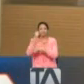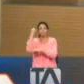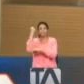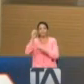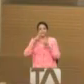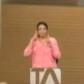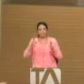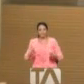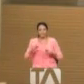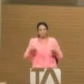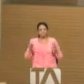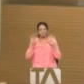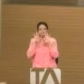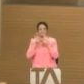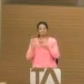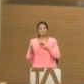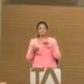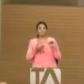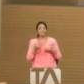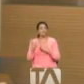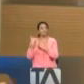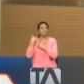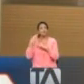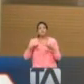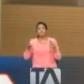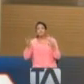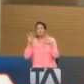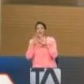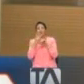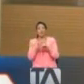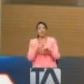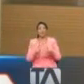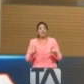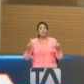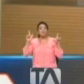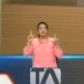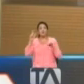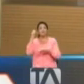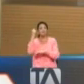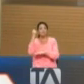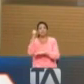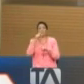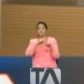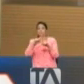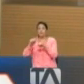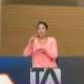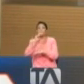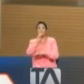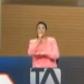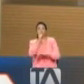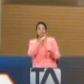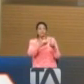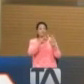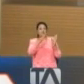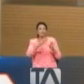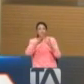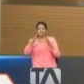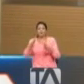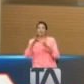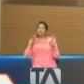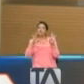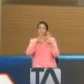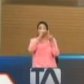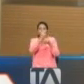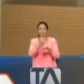humanos. Garantizar plenamente la libertad de expresión y asociación y proteger a los periodistas y defensores de derechos contra amenazas